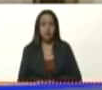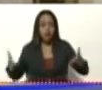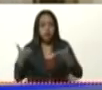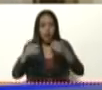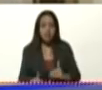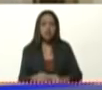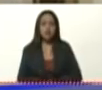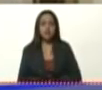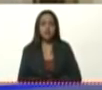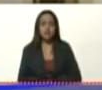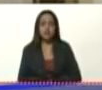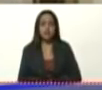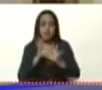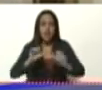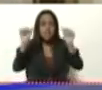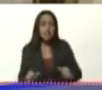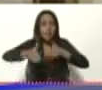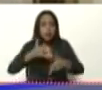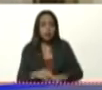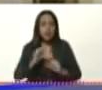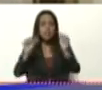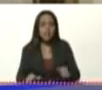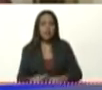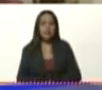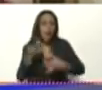la República Bolivariana de Venezuela.